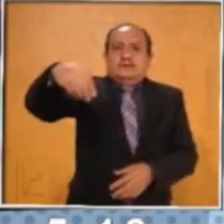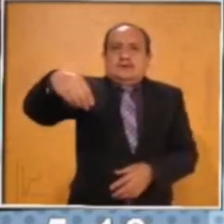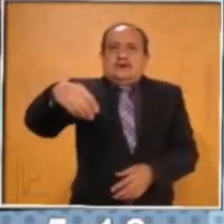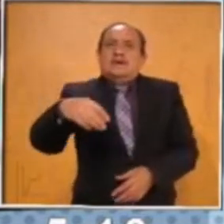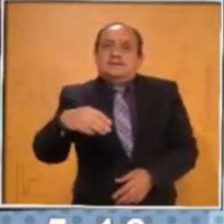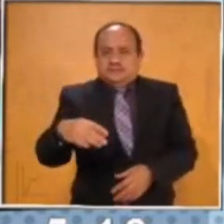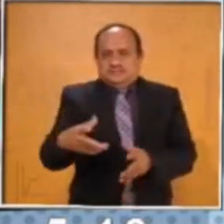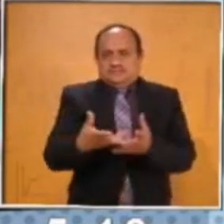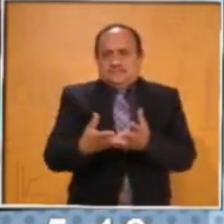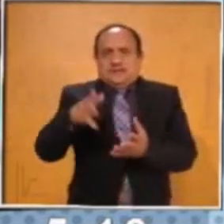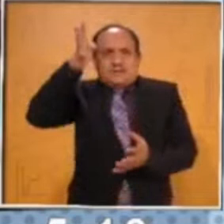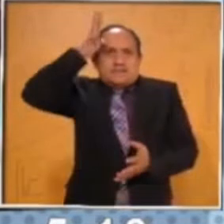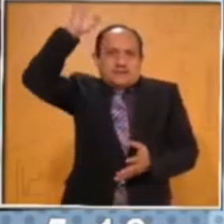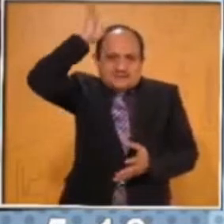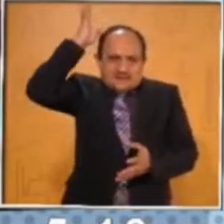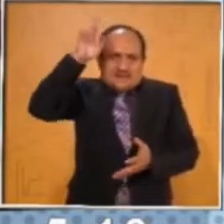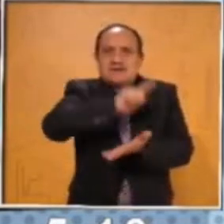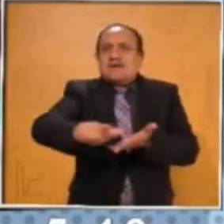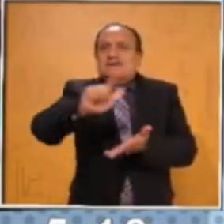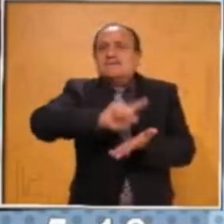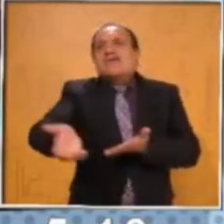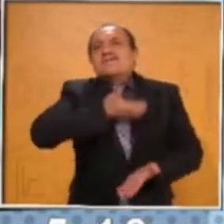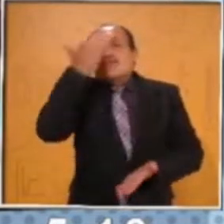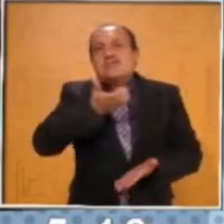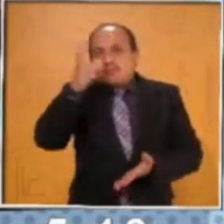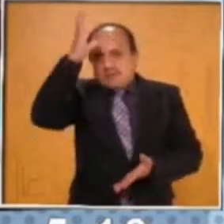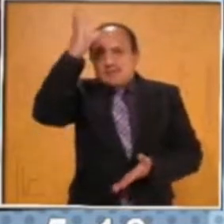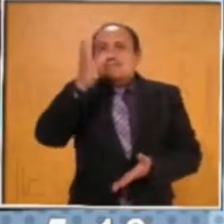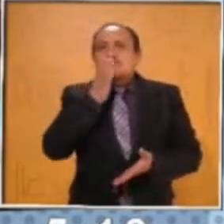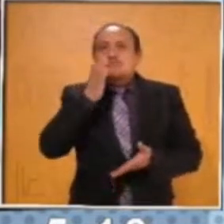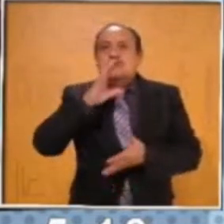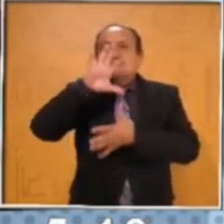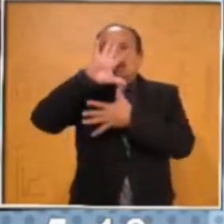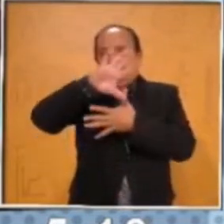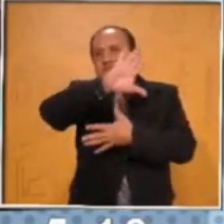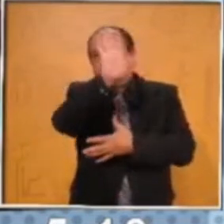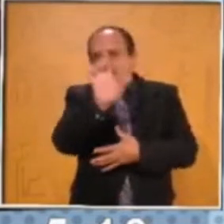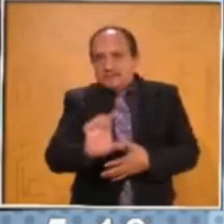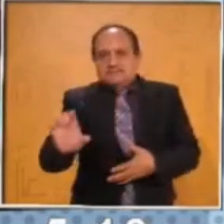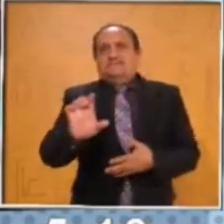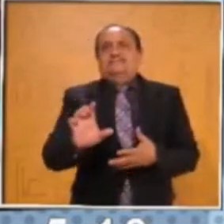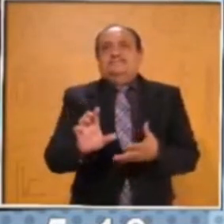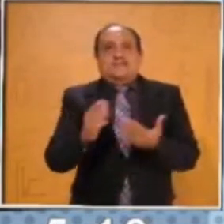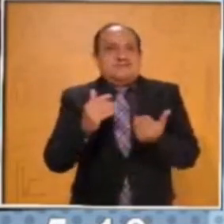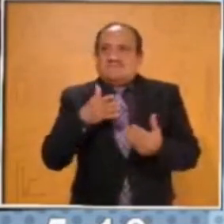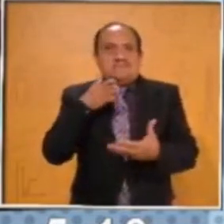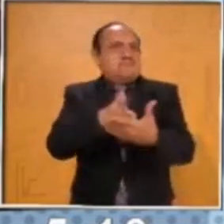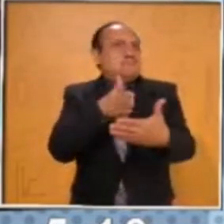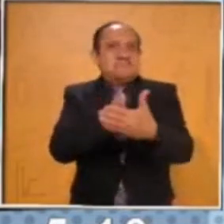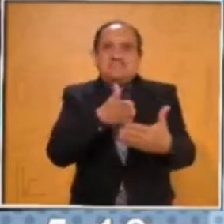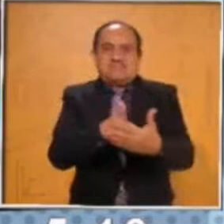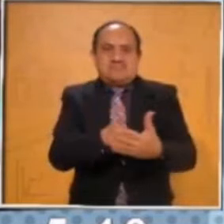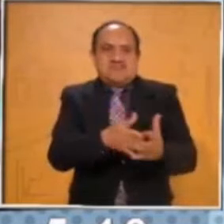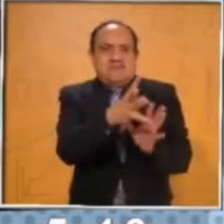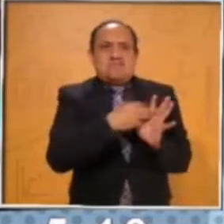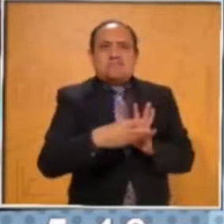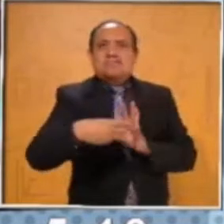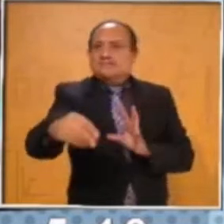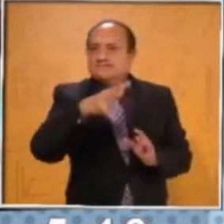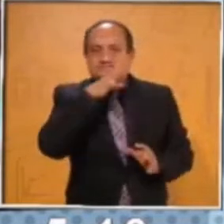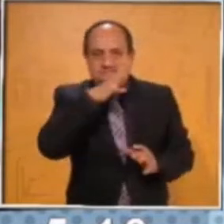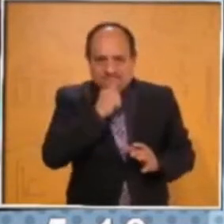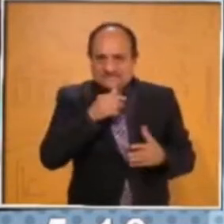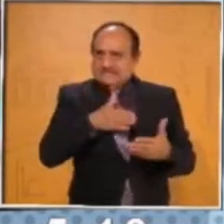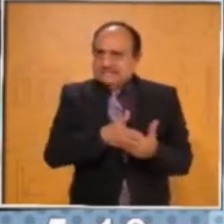mexica. La higiene y la costumbre de las culturas mesoamericanas no la dejaban influenciar a sus